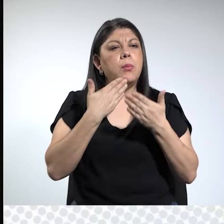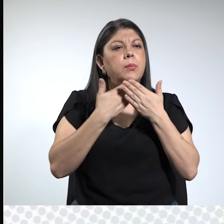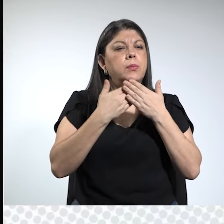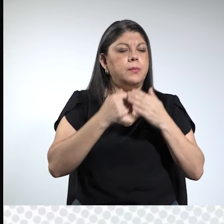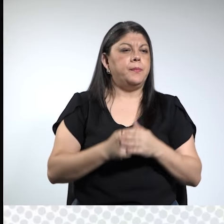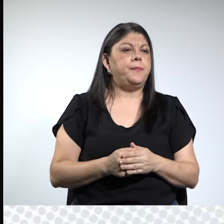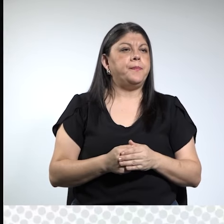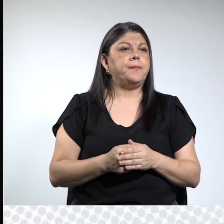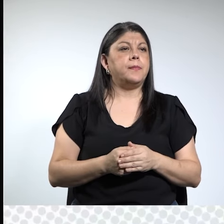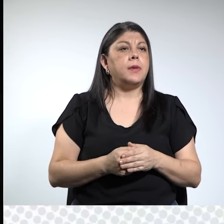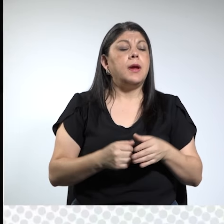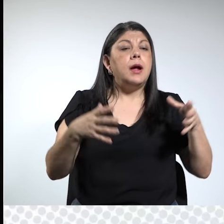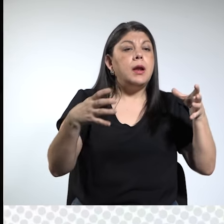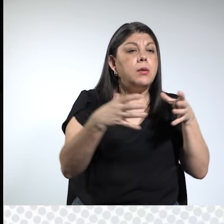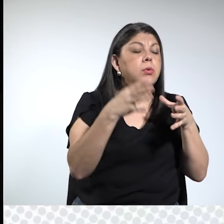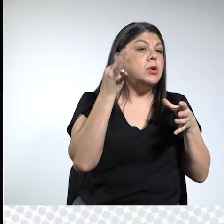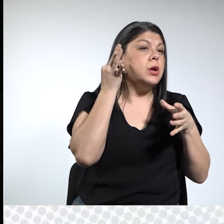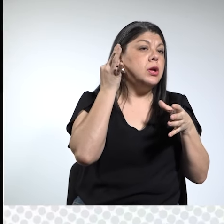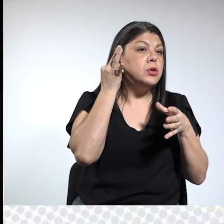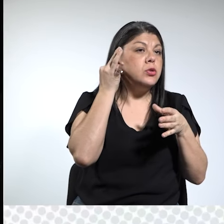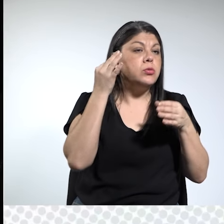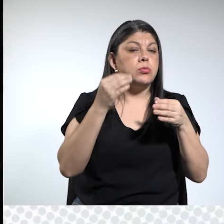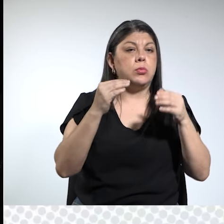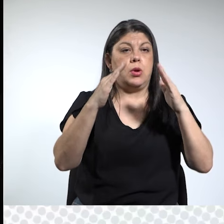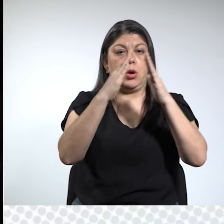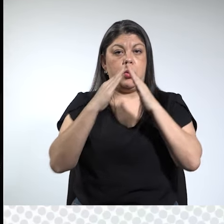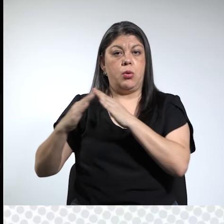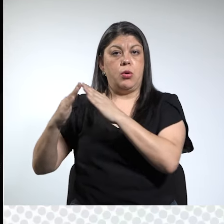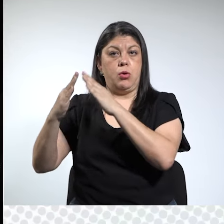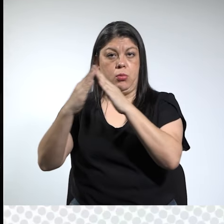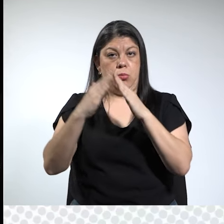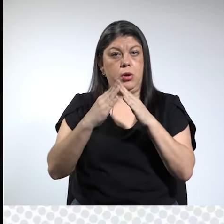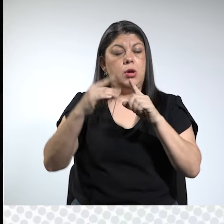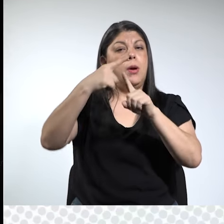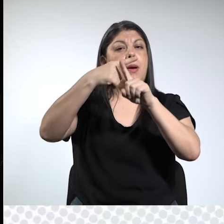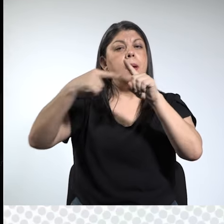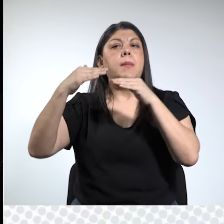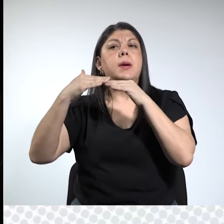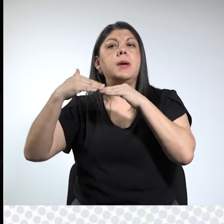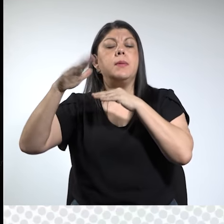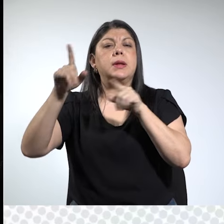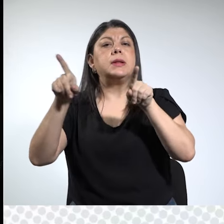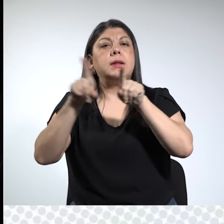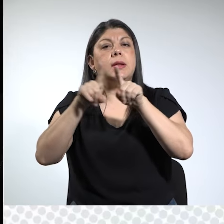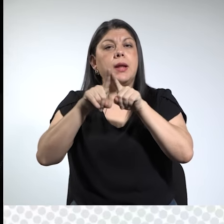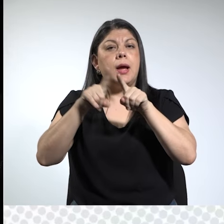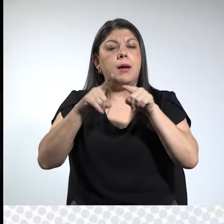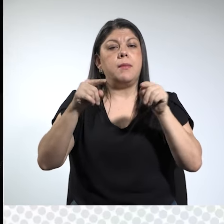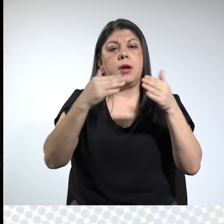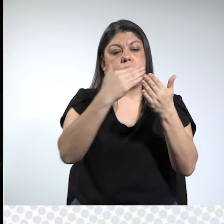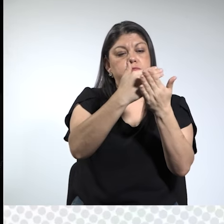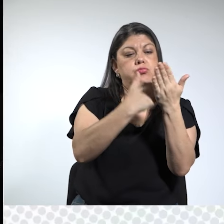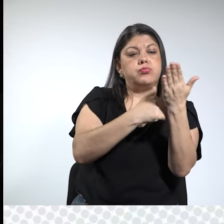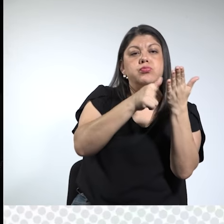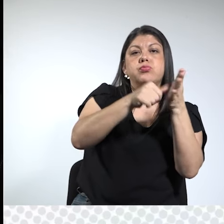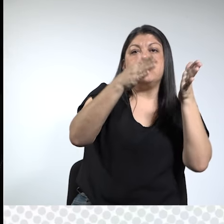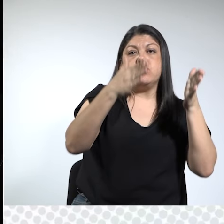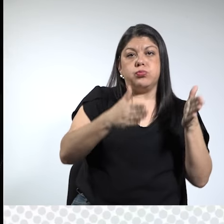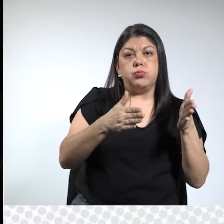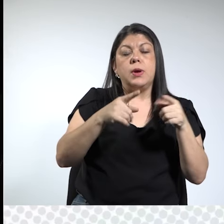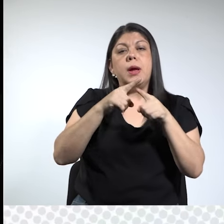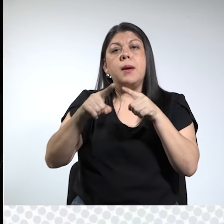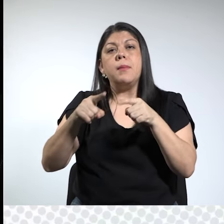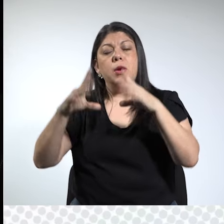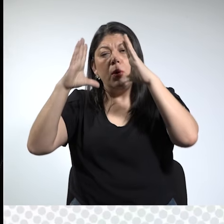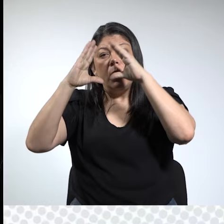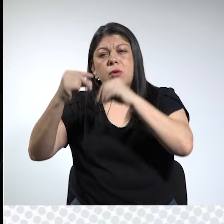bien. Las mujeres en Costa Rica, más que una población, constituimos la mitad de ella y además también la del padrón electoral. Pero